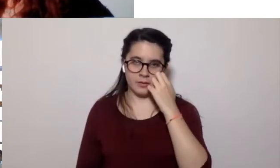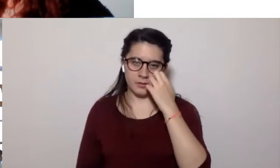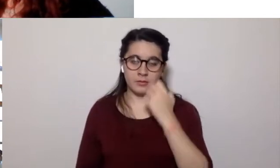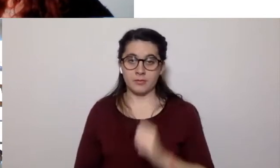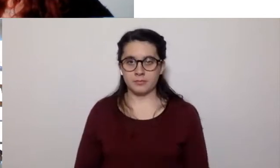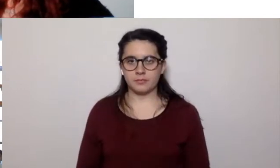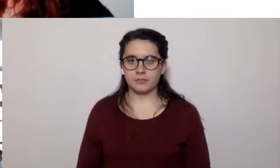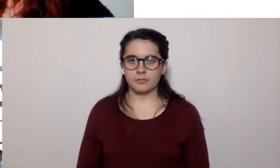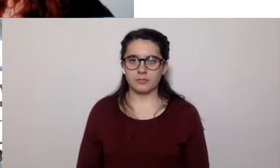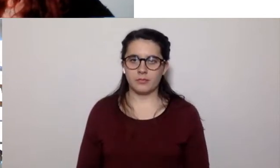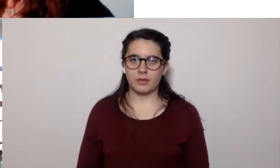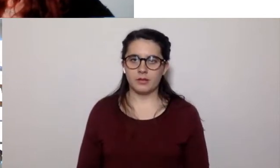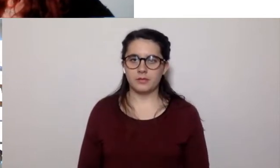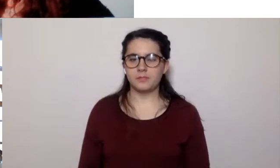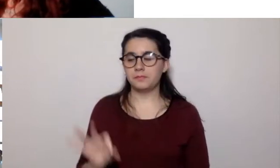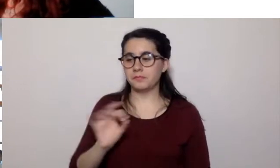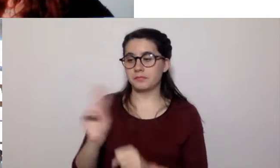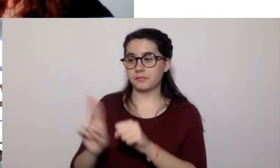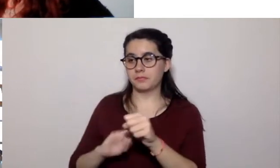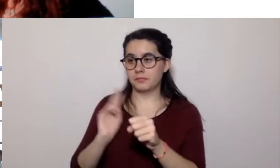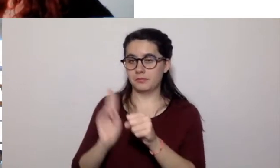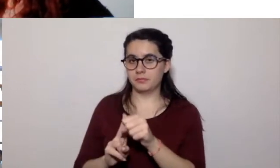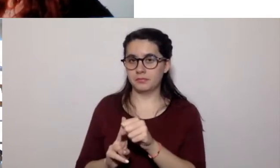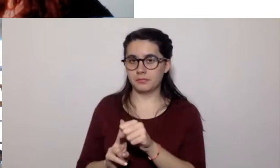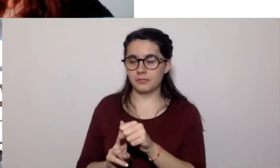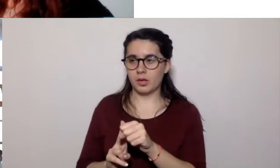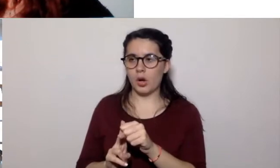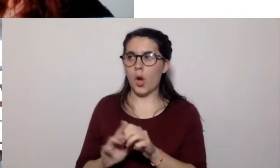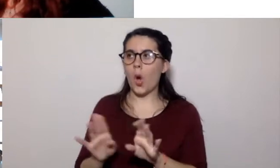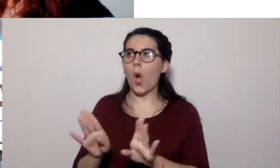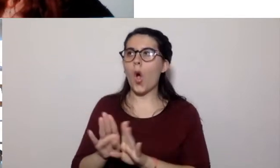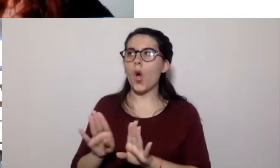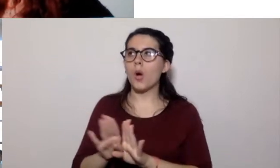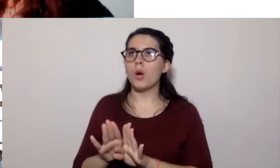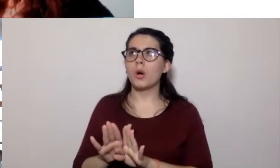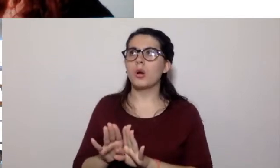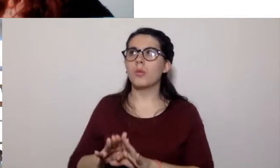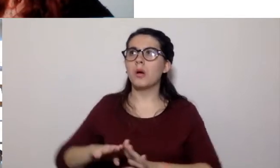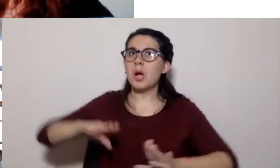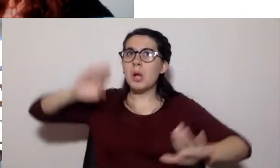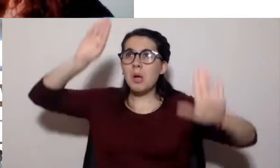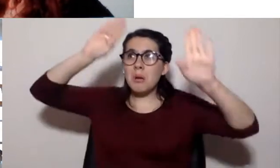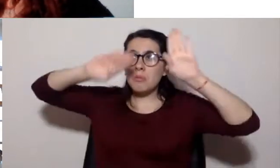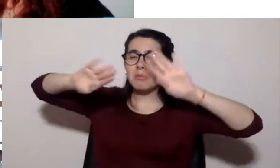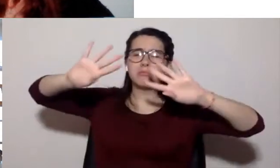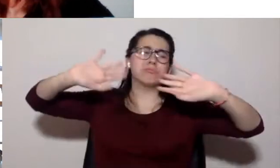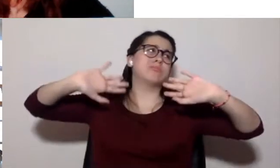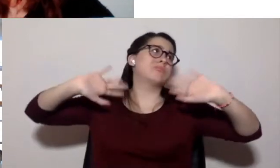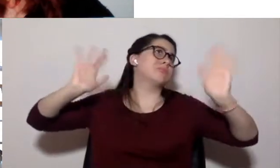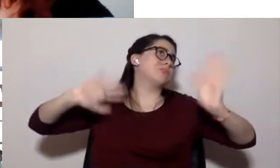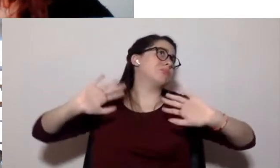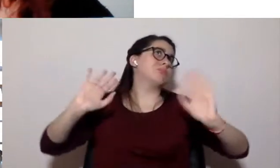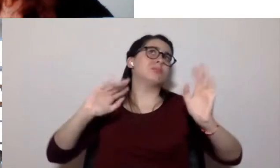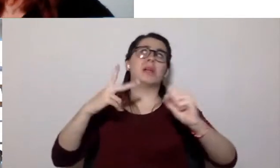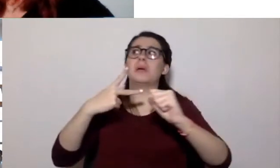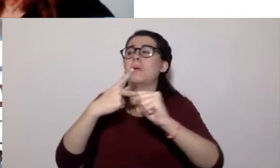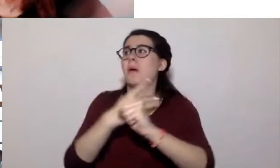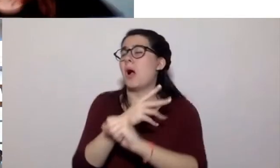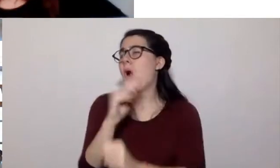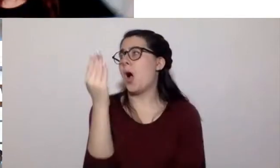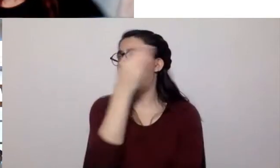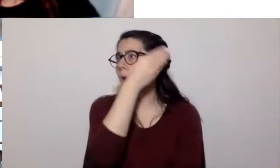común, el ser catastrófico, la mente catastrófica, el pensar,